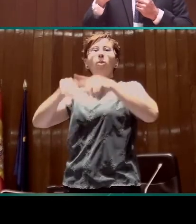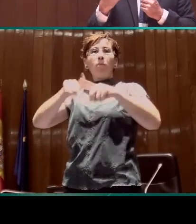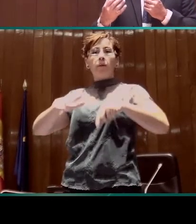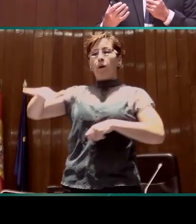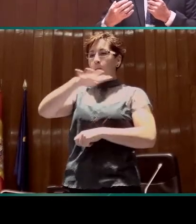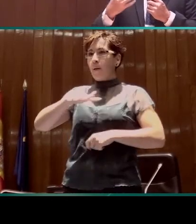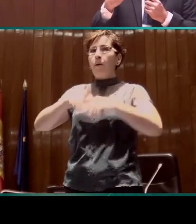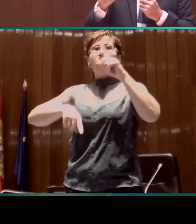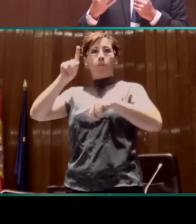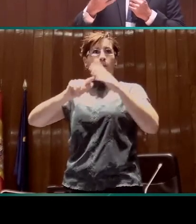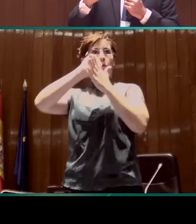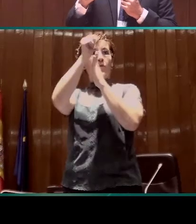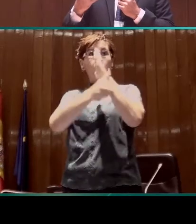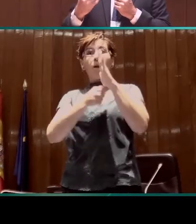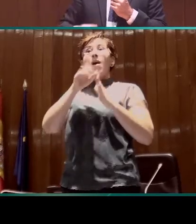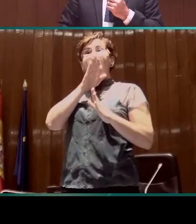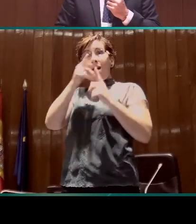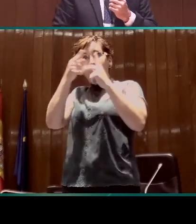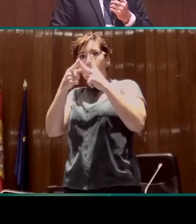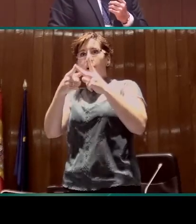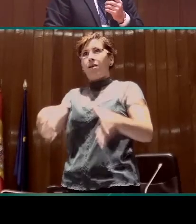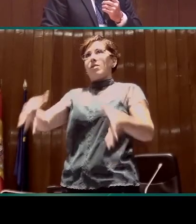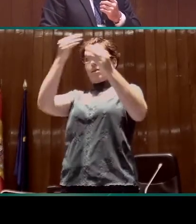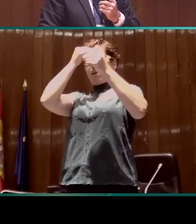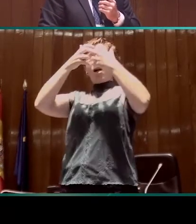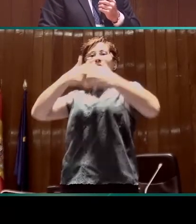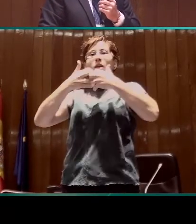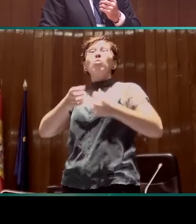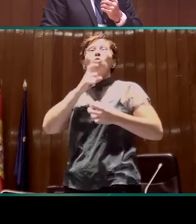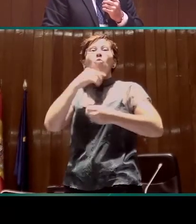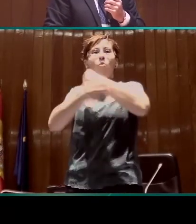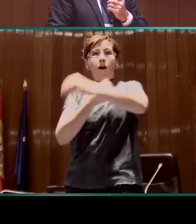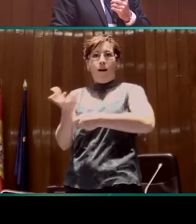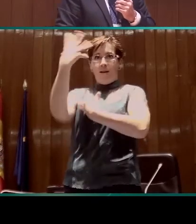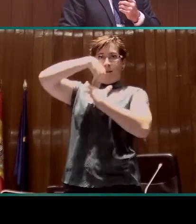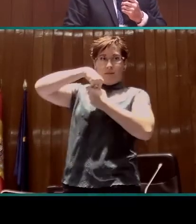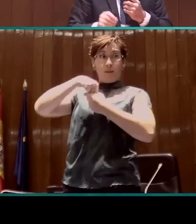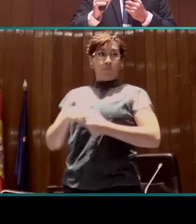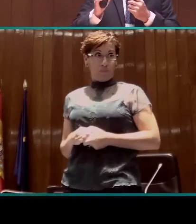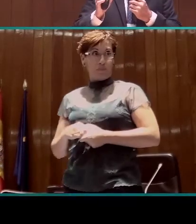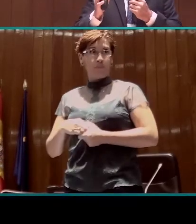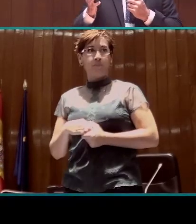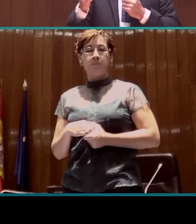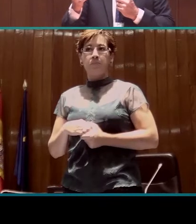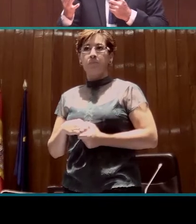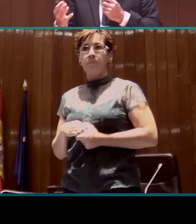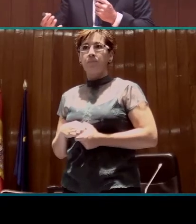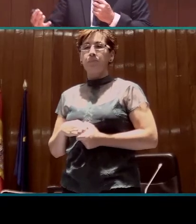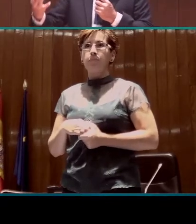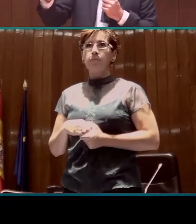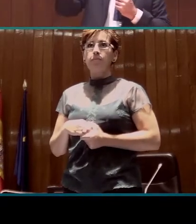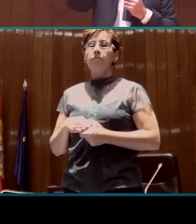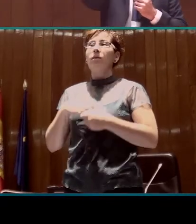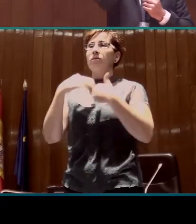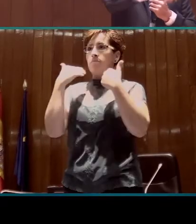configuración y cómo nuestro cerebro trata esos dos parámetros configuracionales. Si vamos